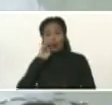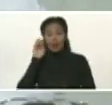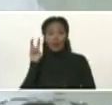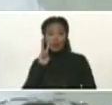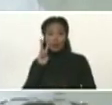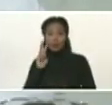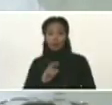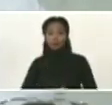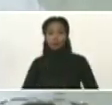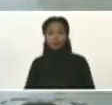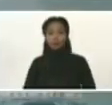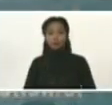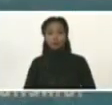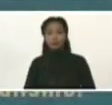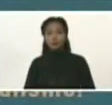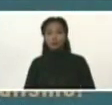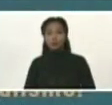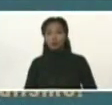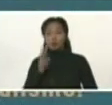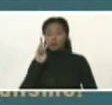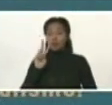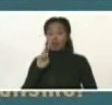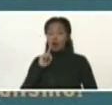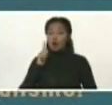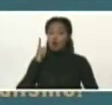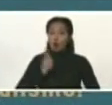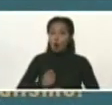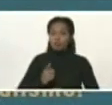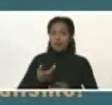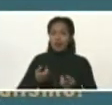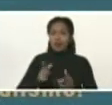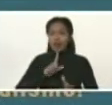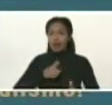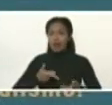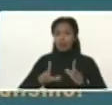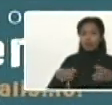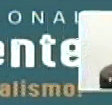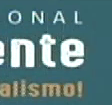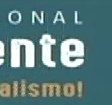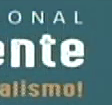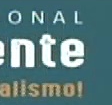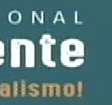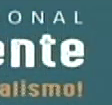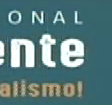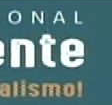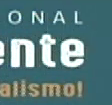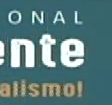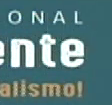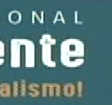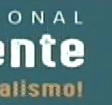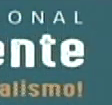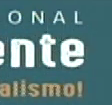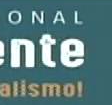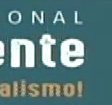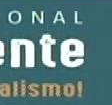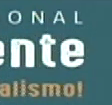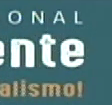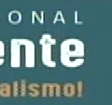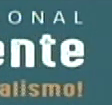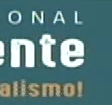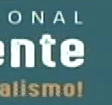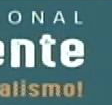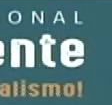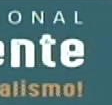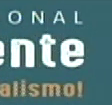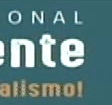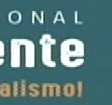Ayma. Ya habían dado la orden a un grupo de nazis fascistas paramilitares de